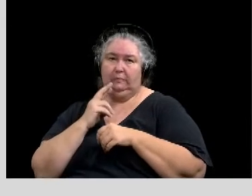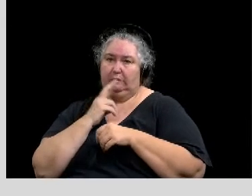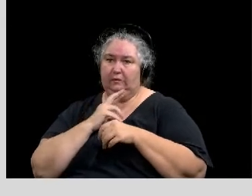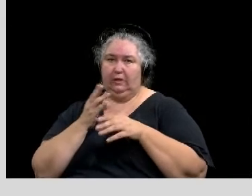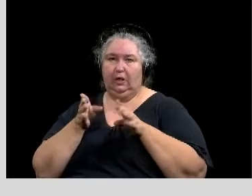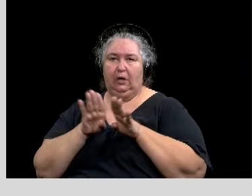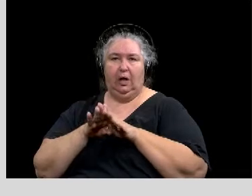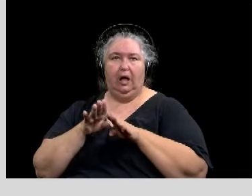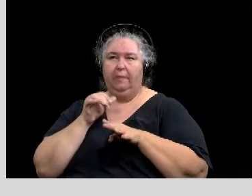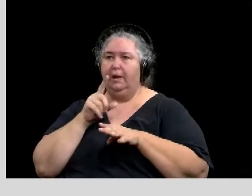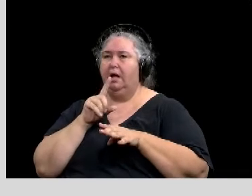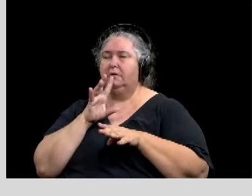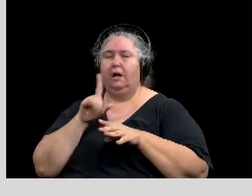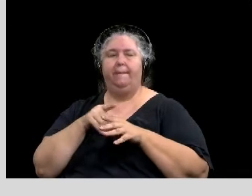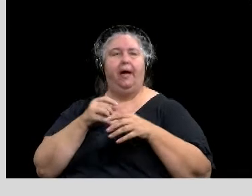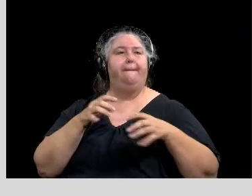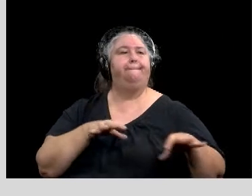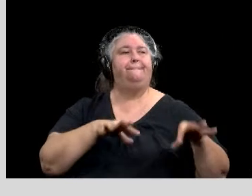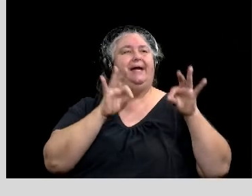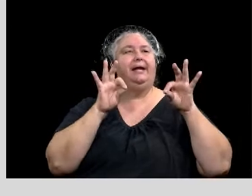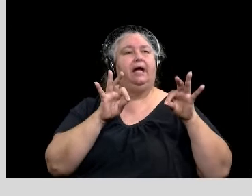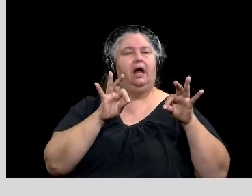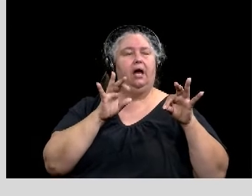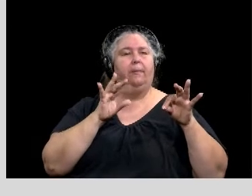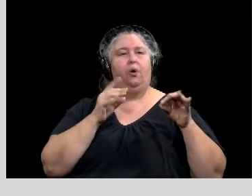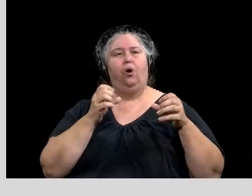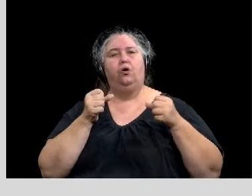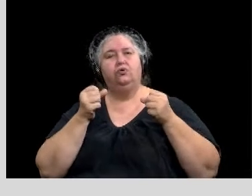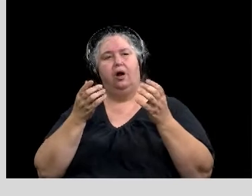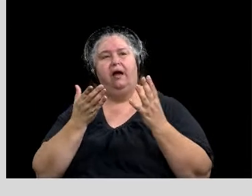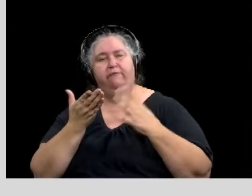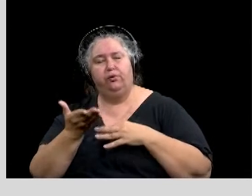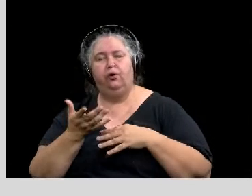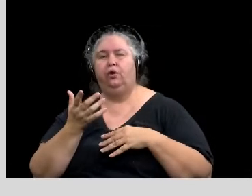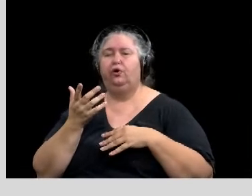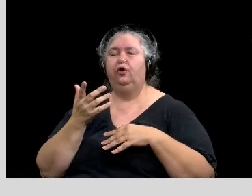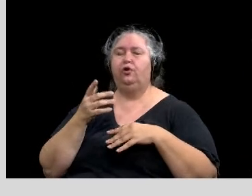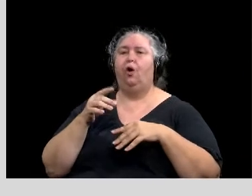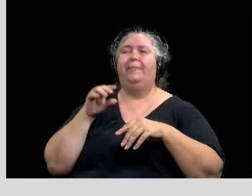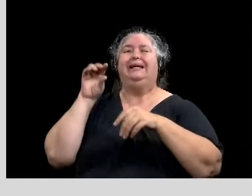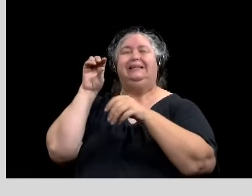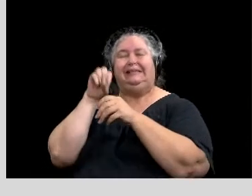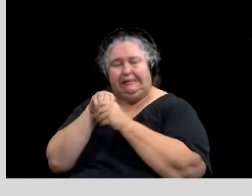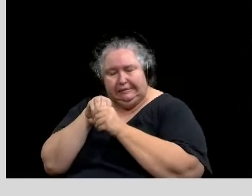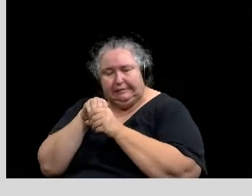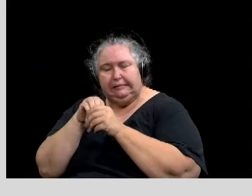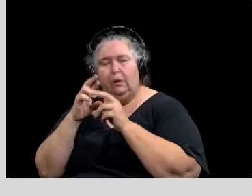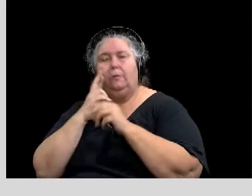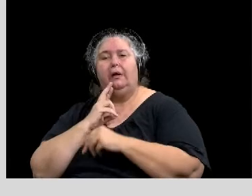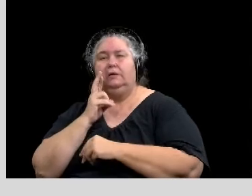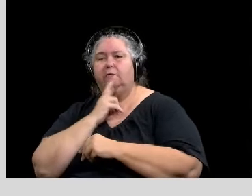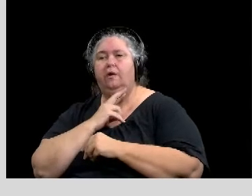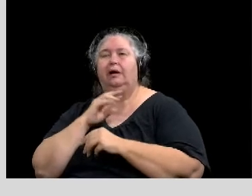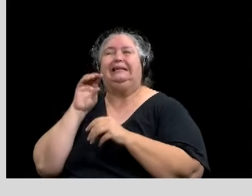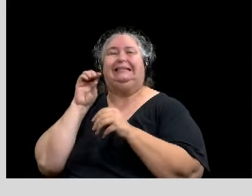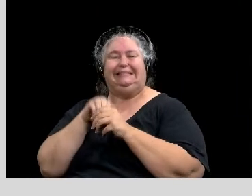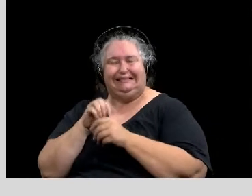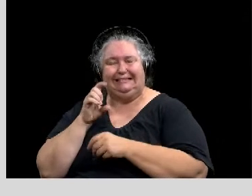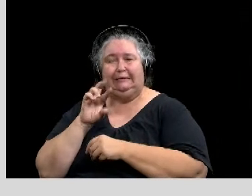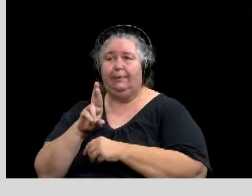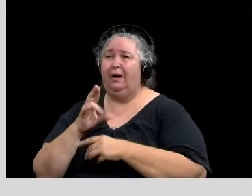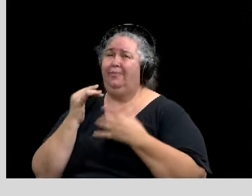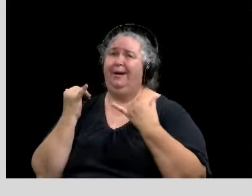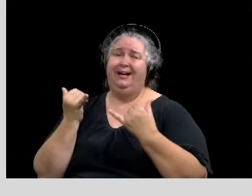y en el comer a restaurantes o bebiendo estar en un restaurant en un bar es arriesgándose